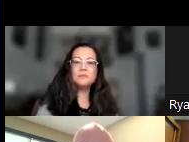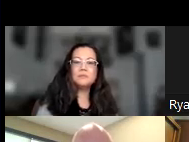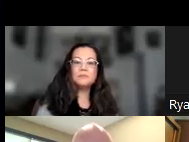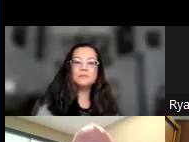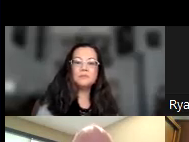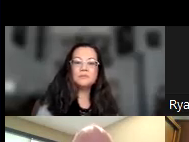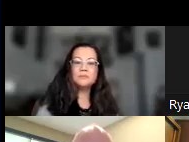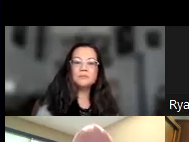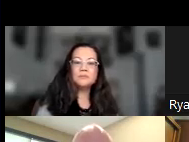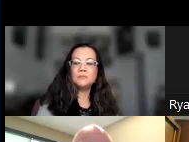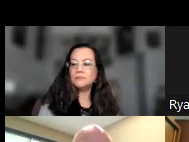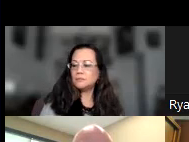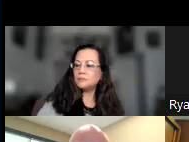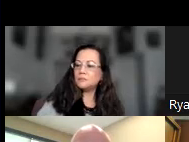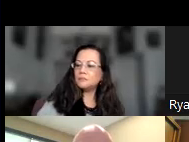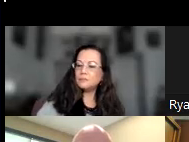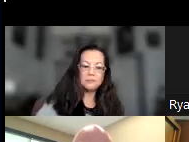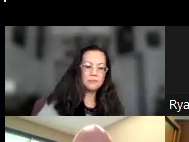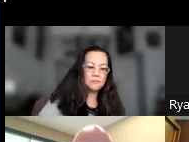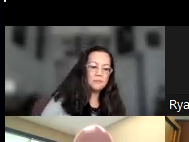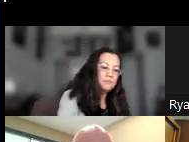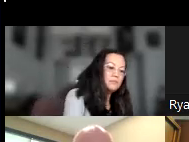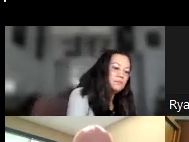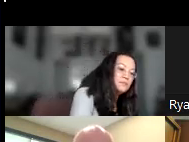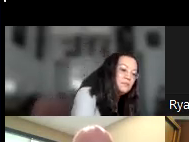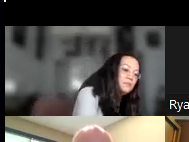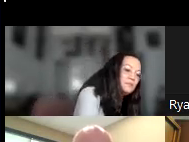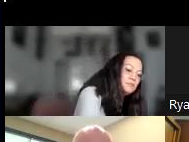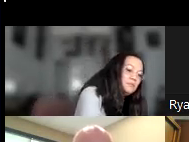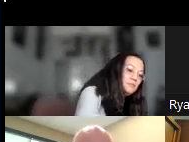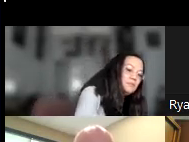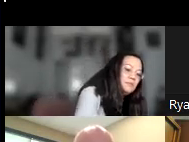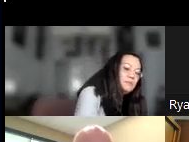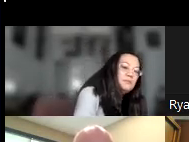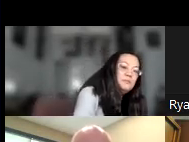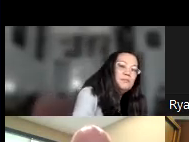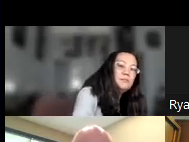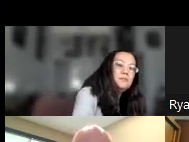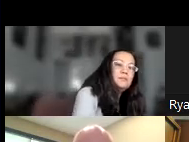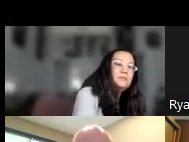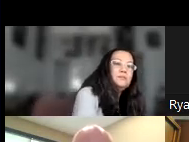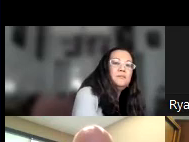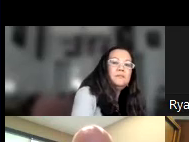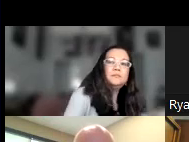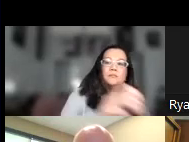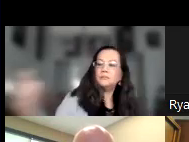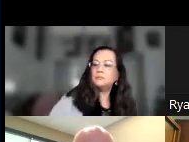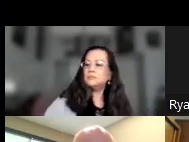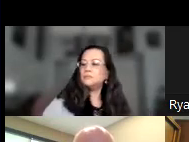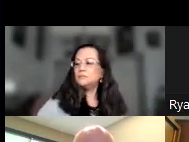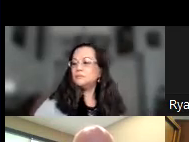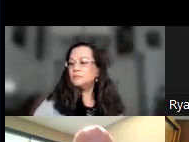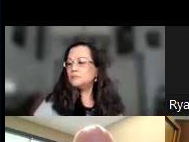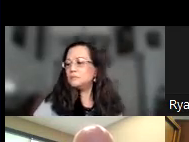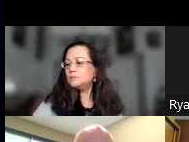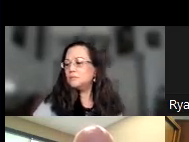Trae las categorías demográficas que están organizadas por la legislación y basadas en la población, dándonos